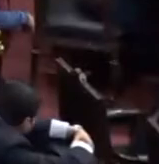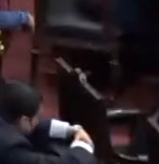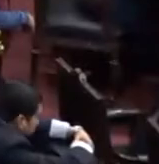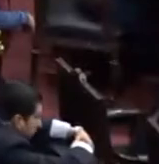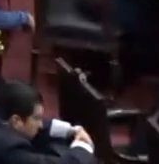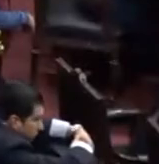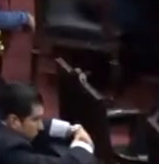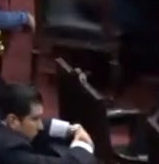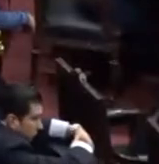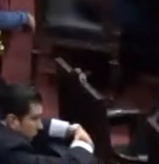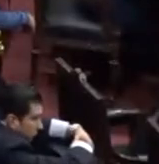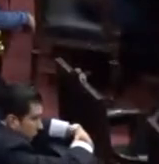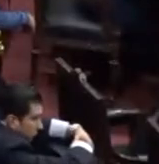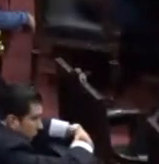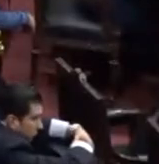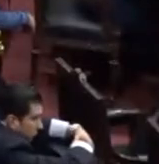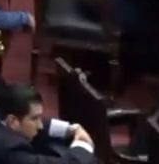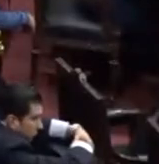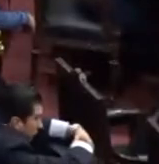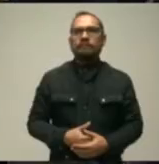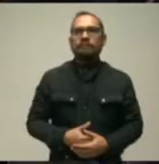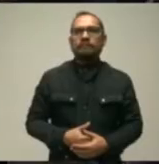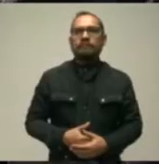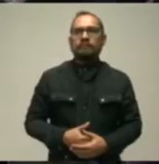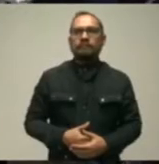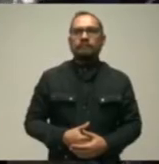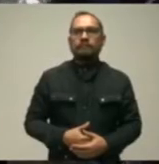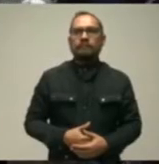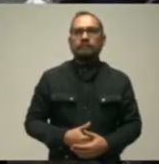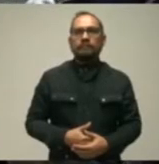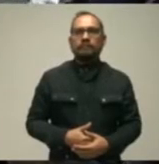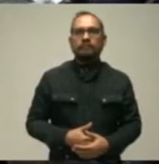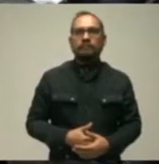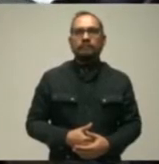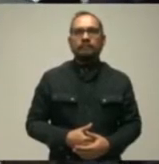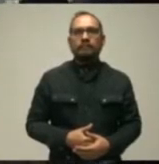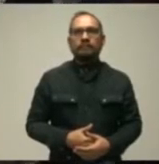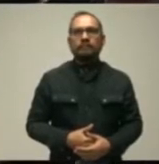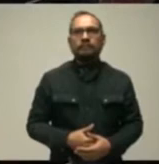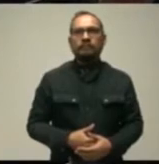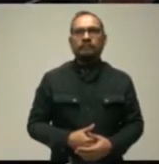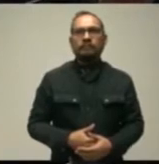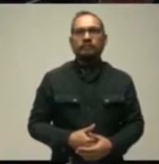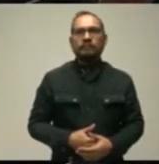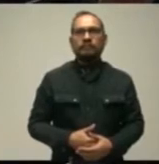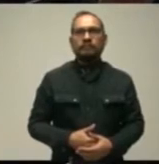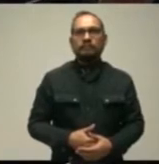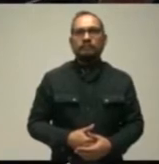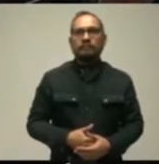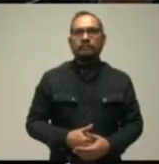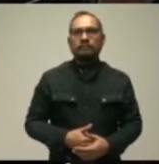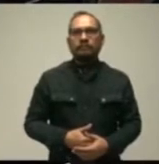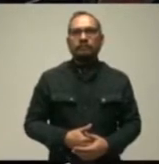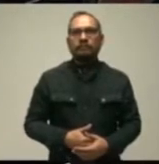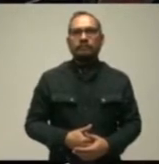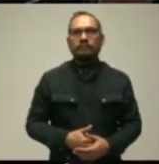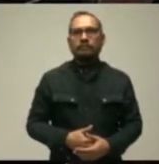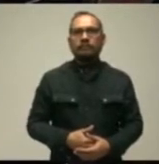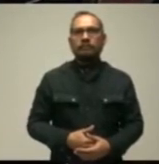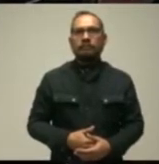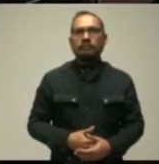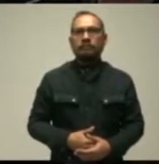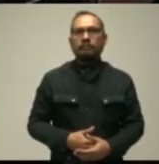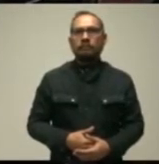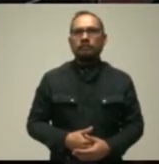interrupción legal del embarazo en contra de la aprobación de la iniciativa votaron ocho diputados de morena 3 del partido acción nacional